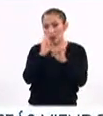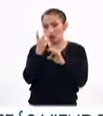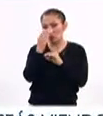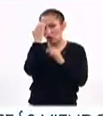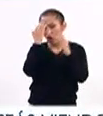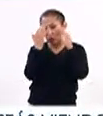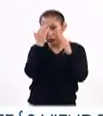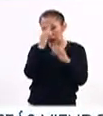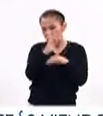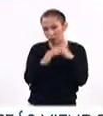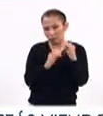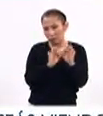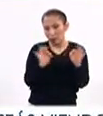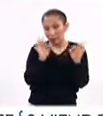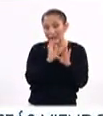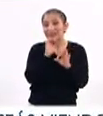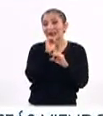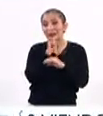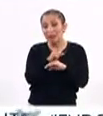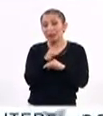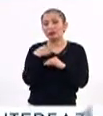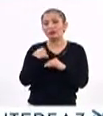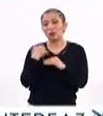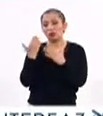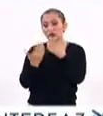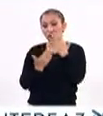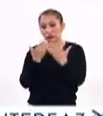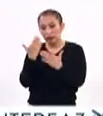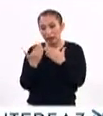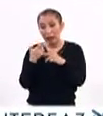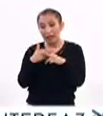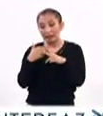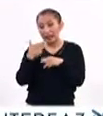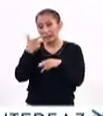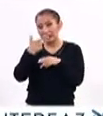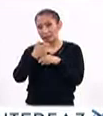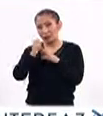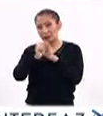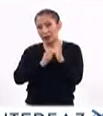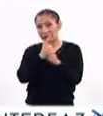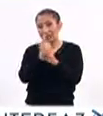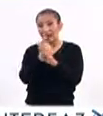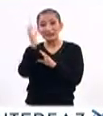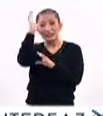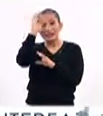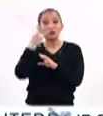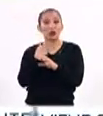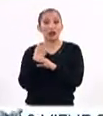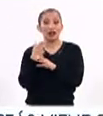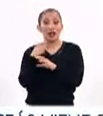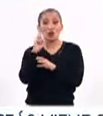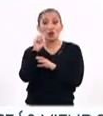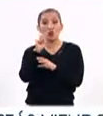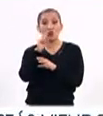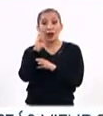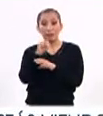los conocimientos y todo era importante. También cursé hasta el 7º semestre de la carrera de Ciencias Políticas en la